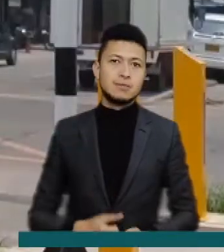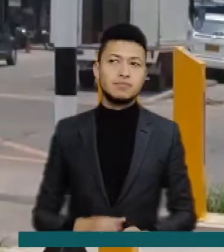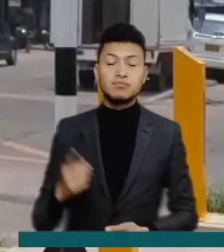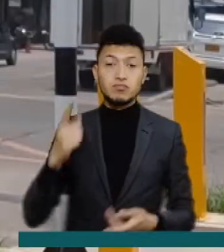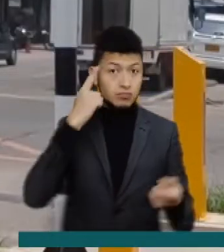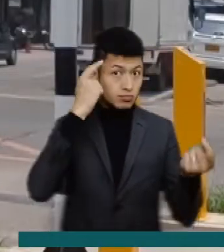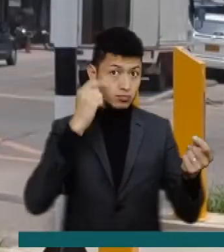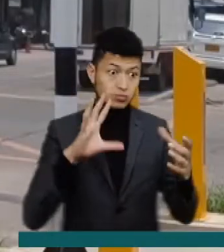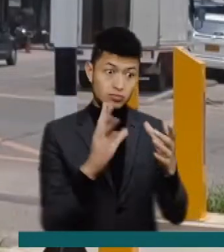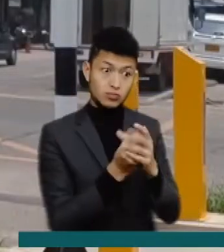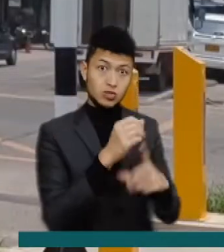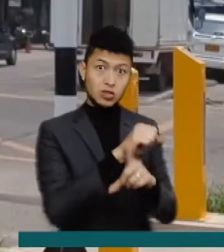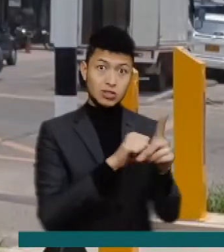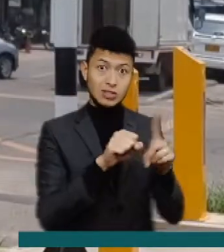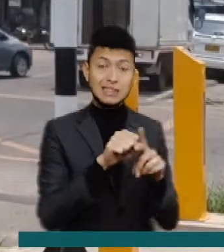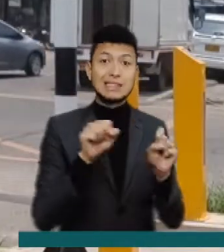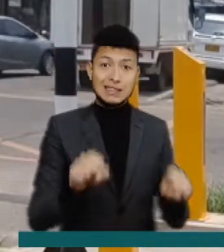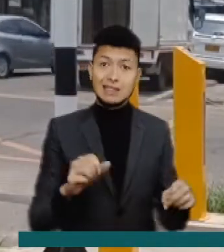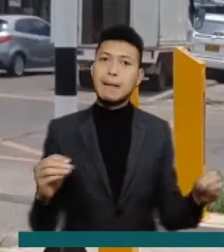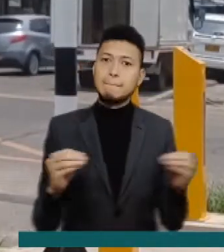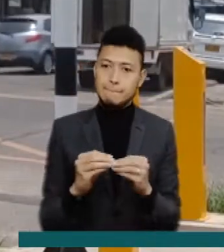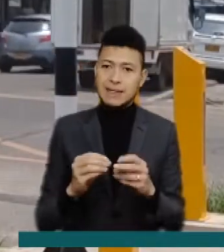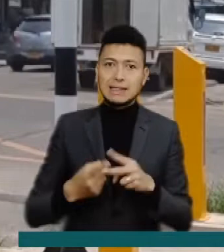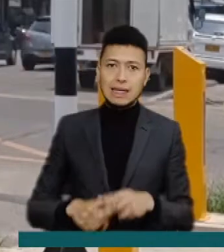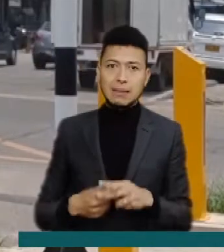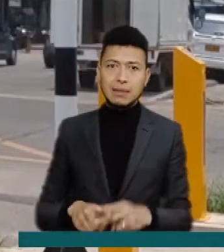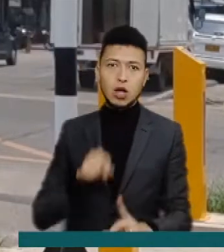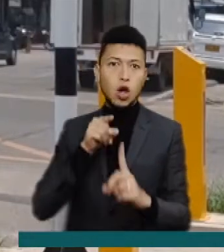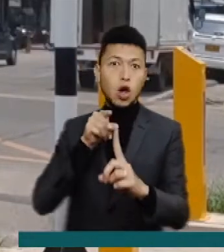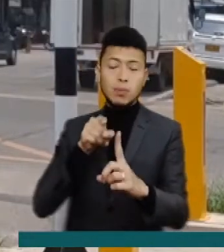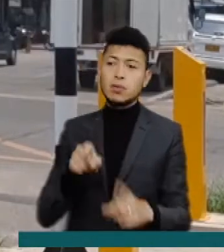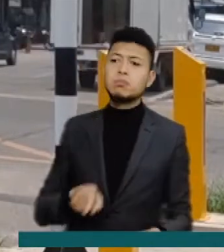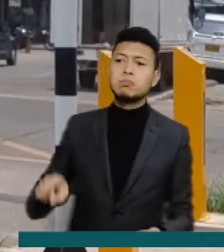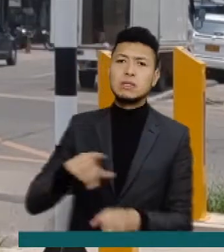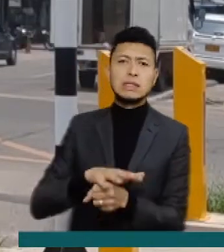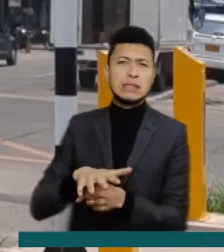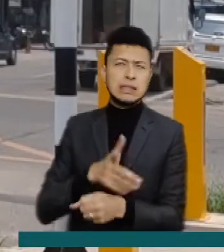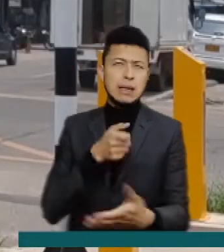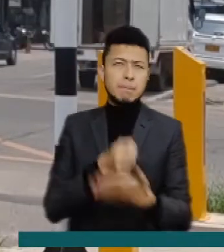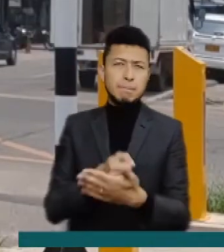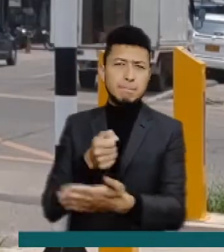de una estrategia de inclusión social, sino de una herramienta más que busca la disminución de los índices de